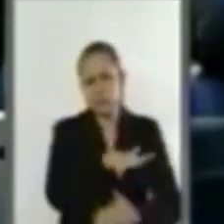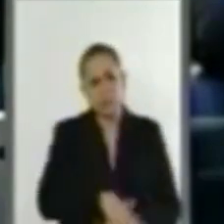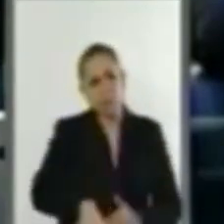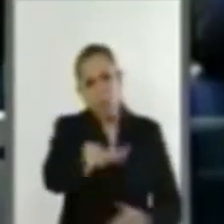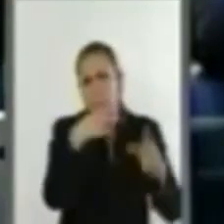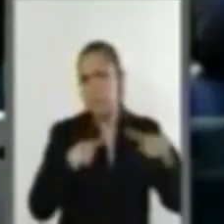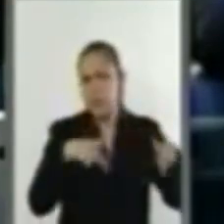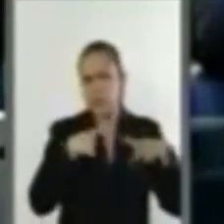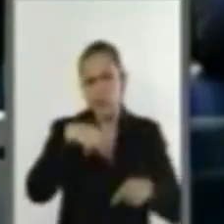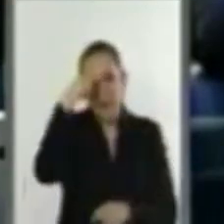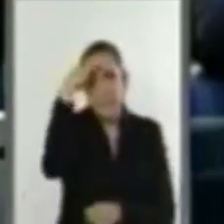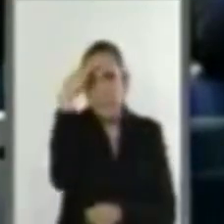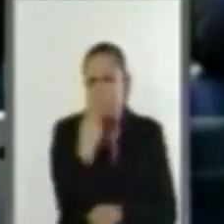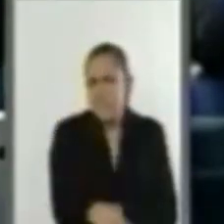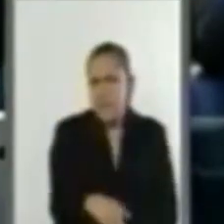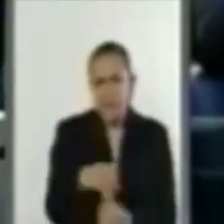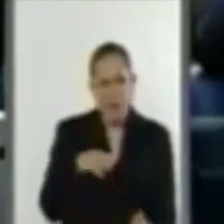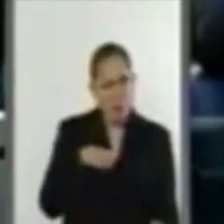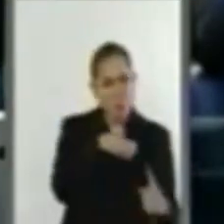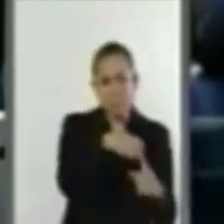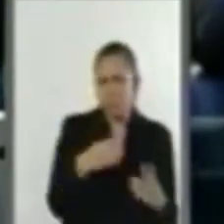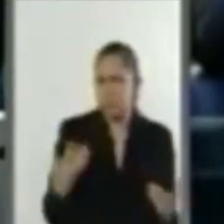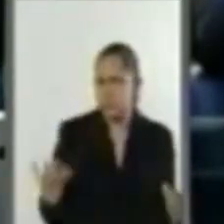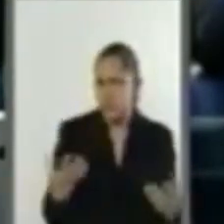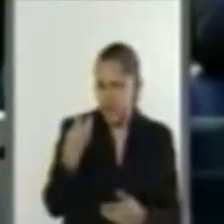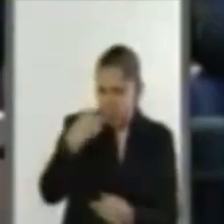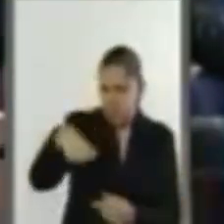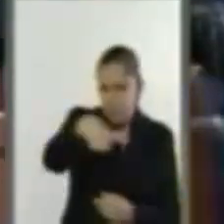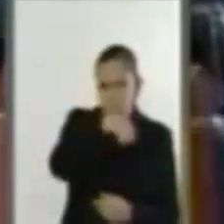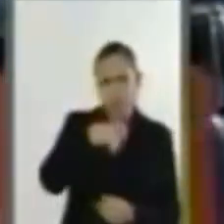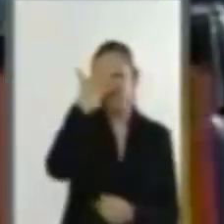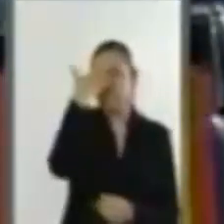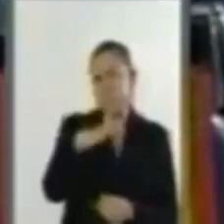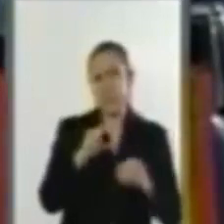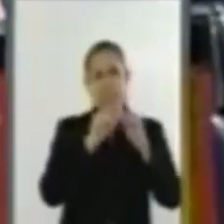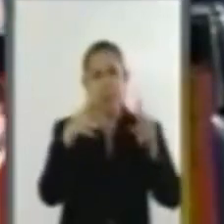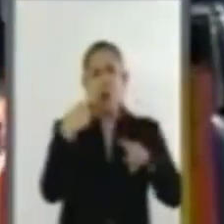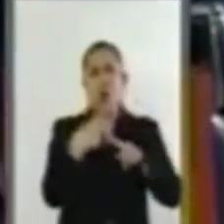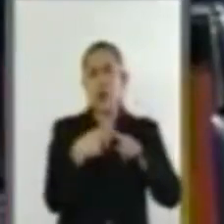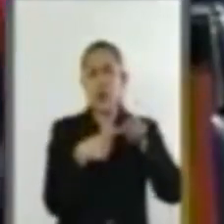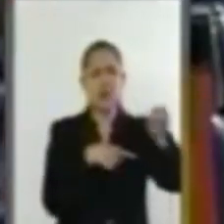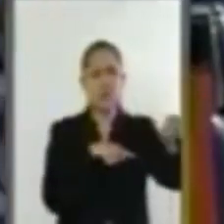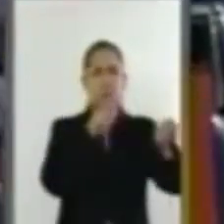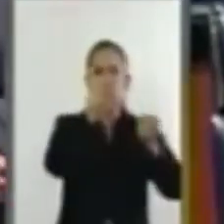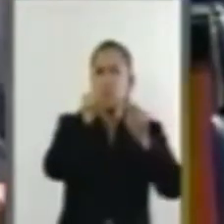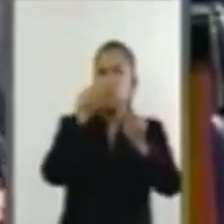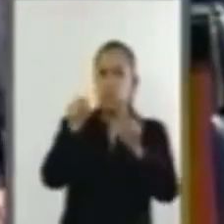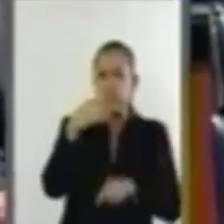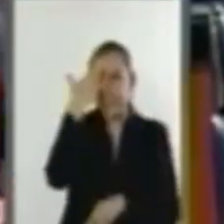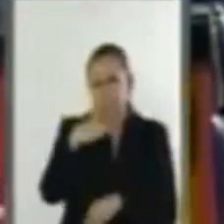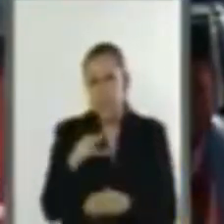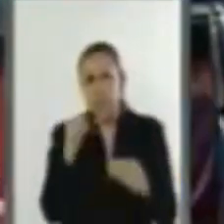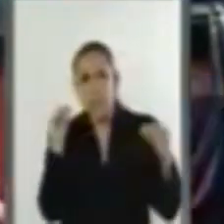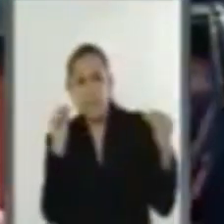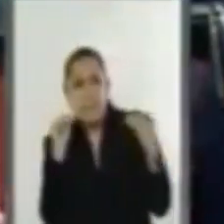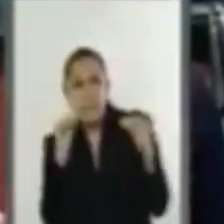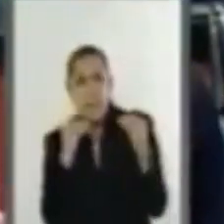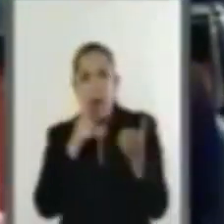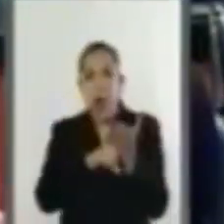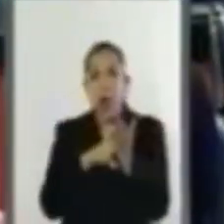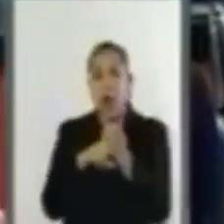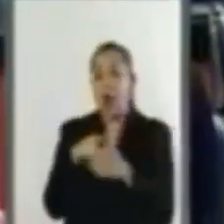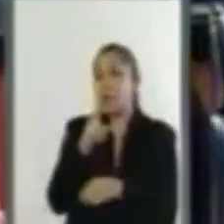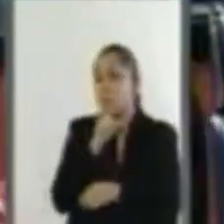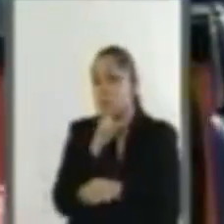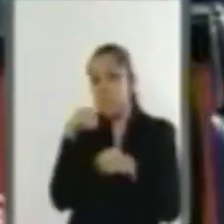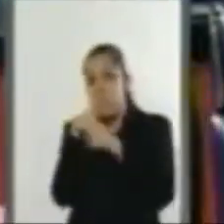de los tres votos necesarios para avalar el pase automático de raúl cervantes de procurador a fiscal